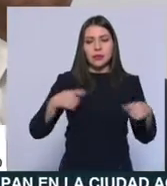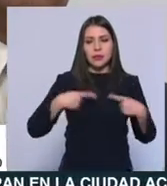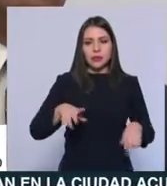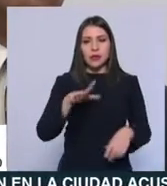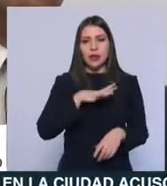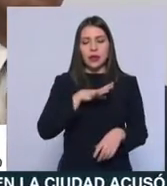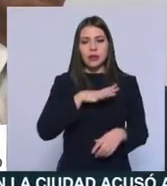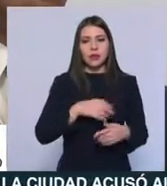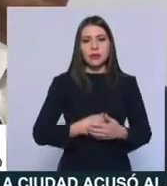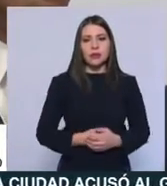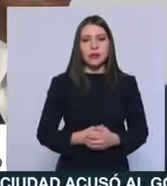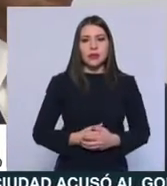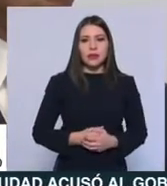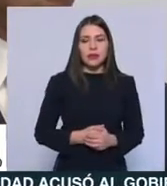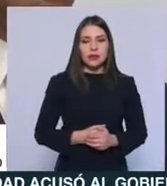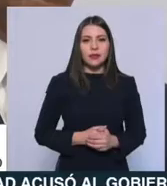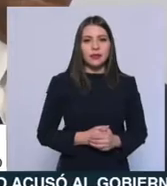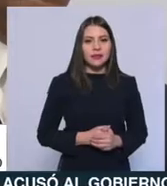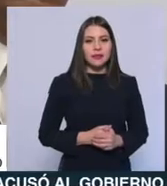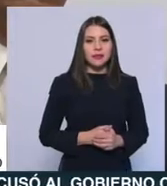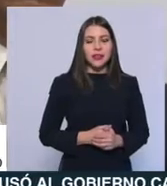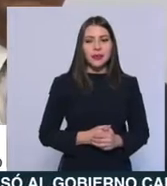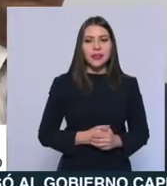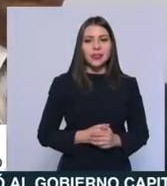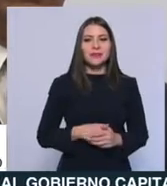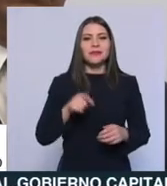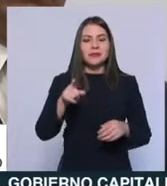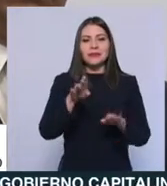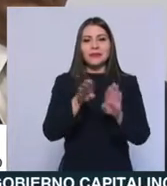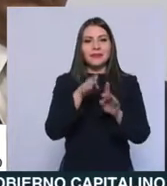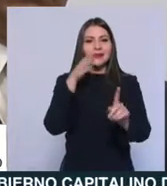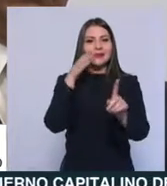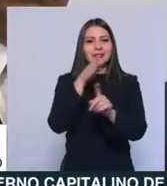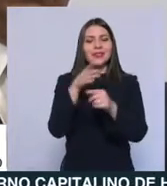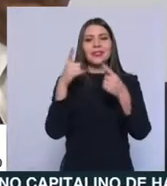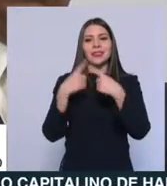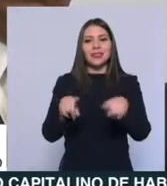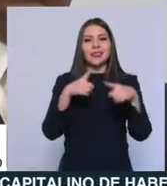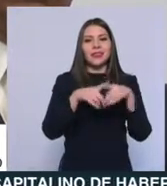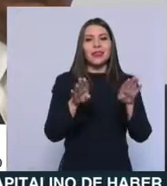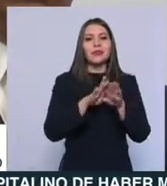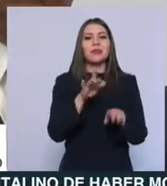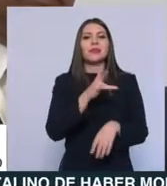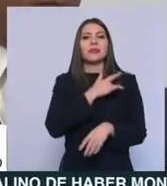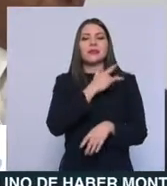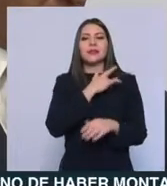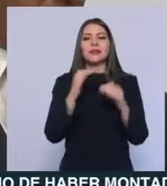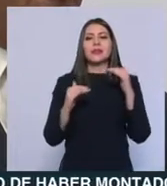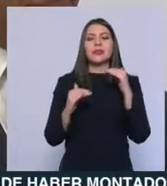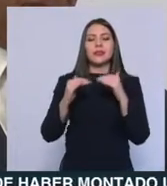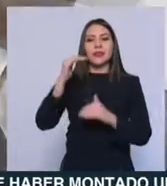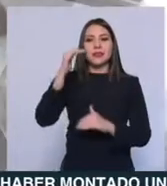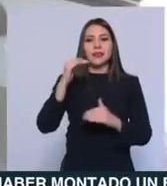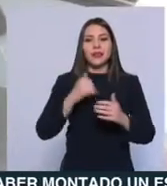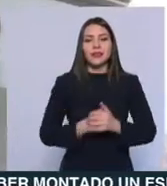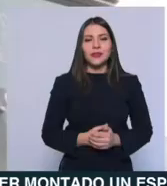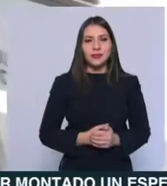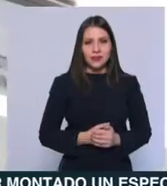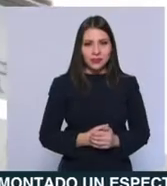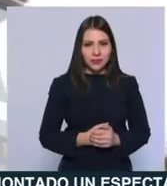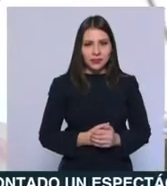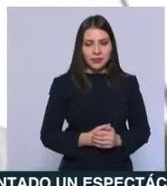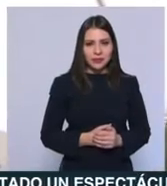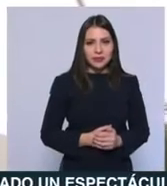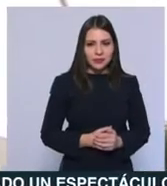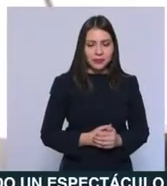un enfoque diferenciador, con alta sensibilidad humana, aplicando el principio pro víctima. Se